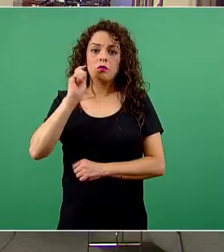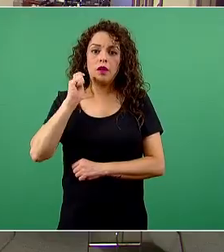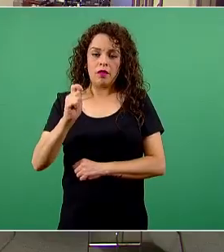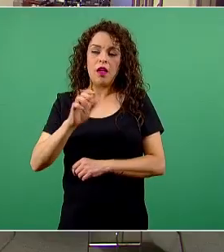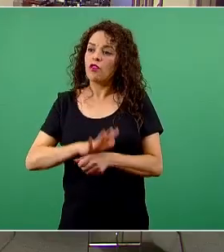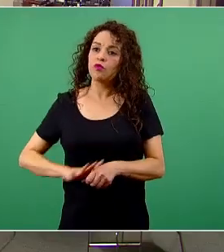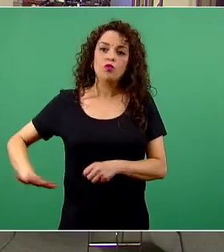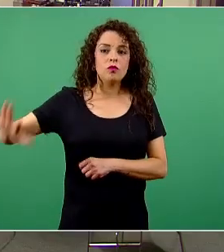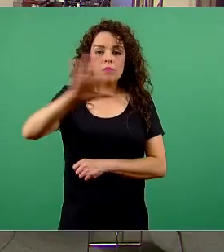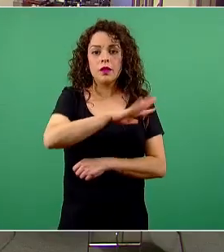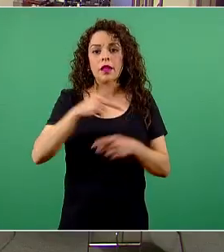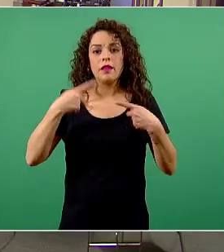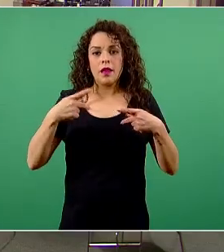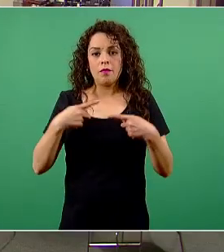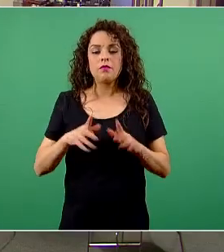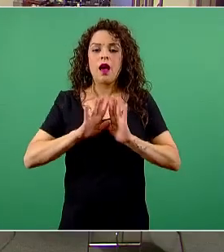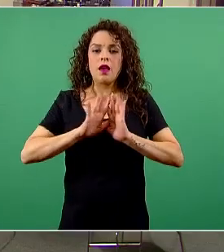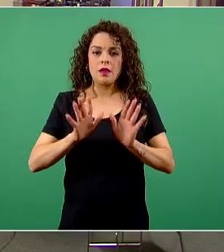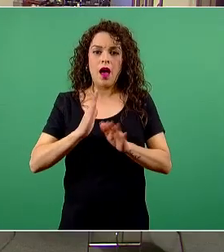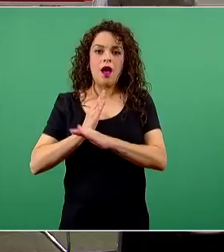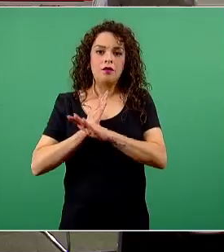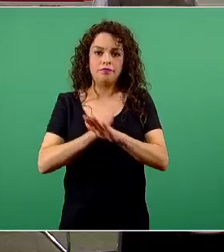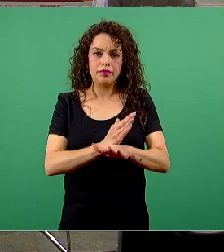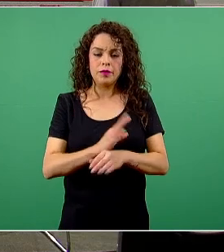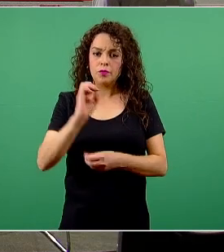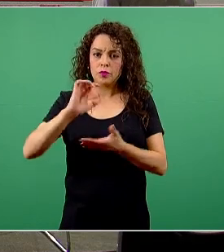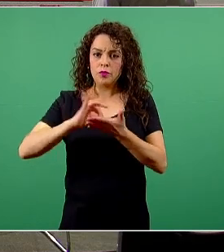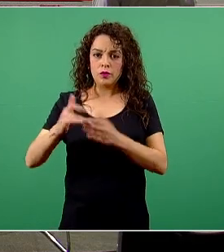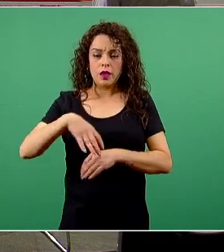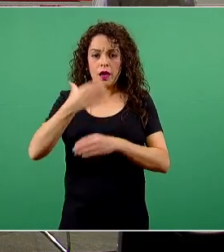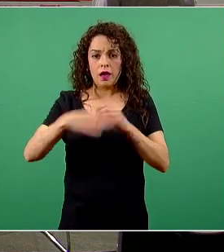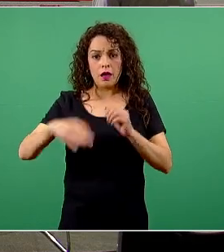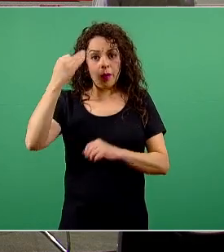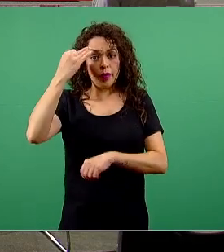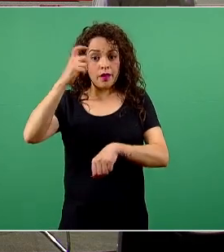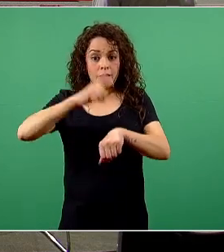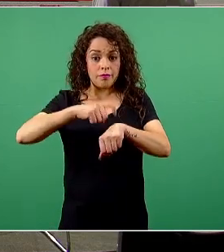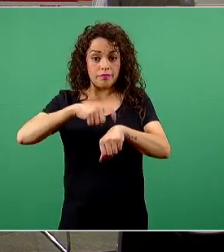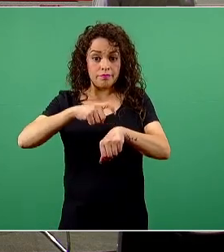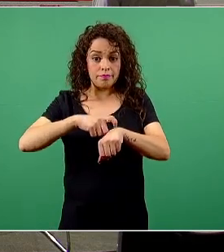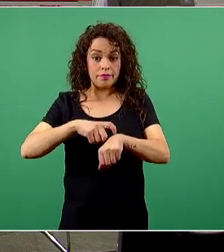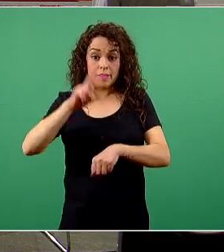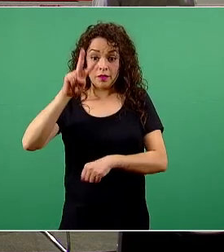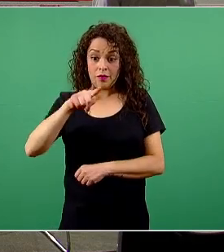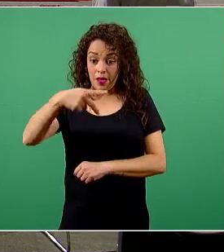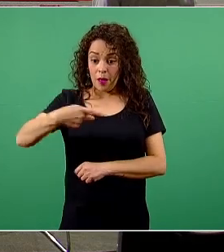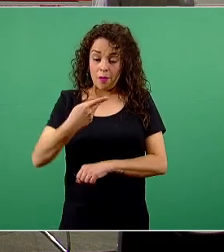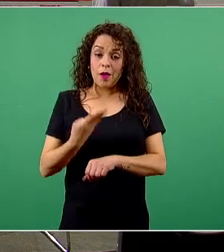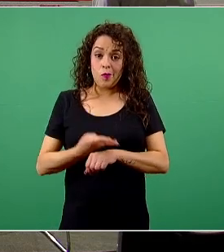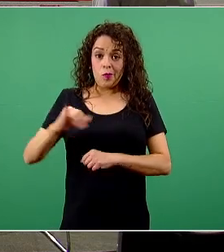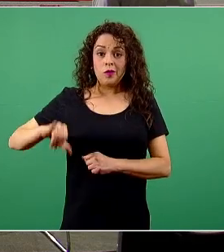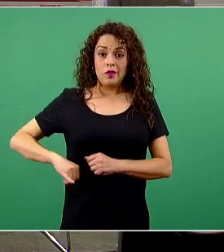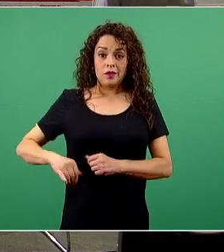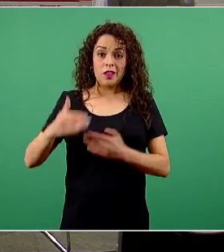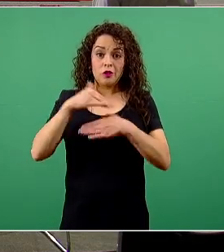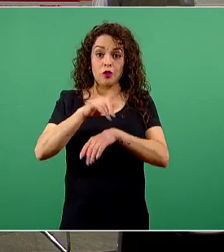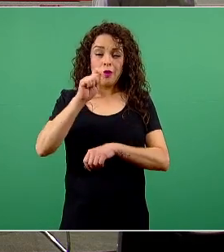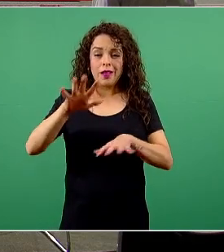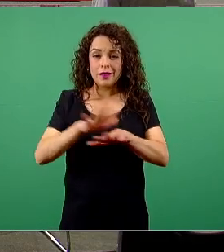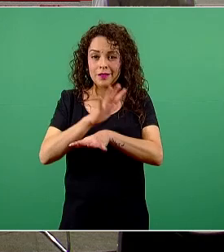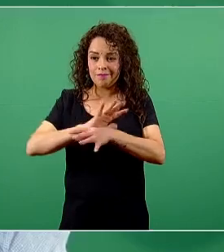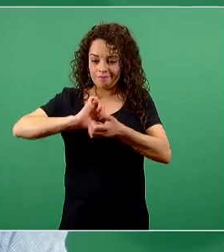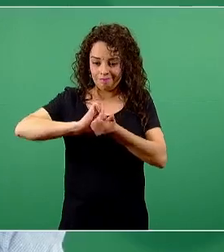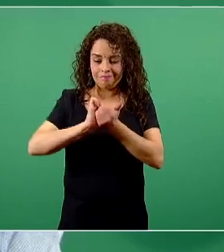rebaño. Muchas gracias. El tiempo se nos acabó, desafortunadamente, porque es una pregunta muy interesante sobre las variantes. Lo vamos a